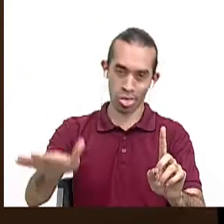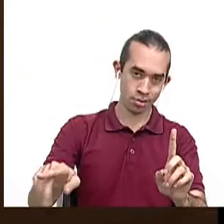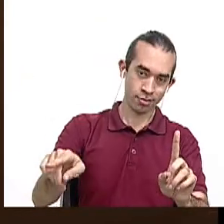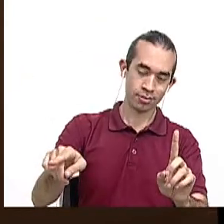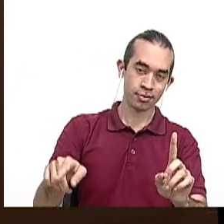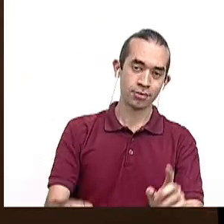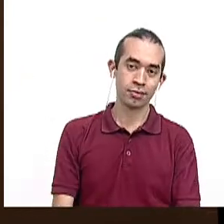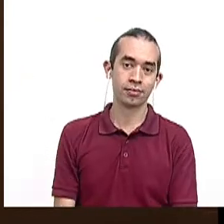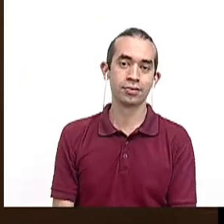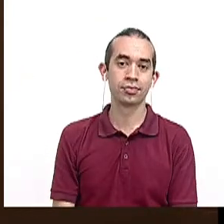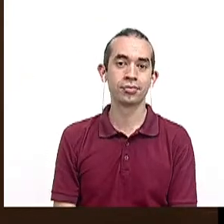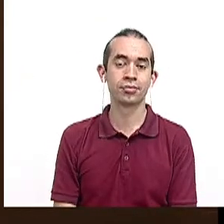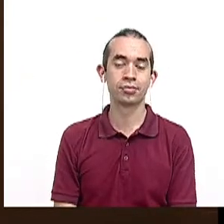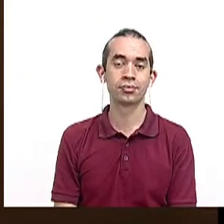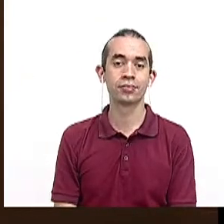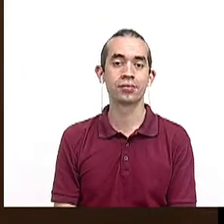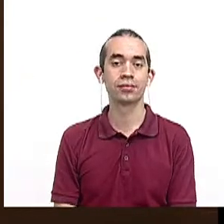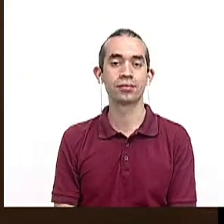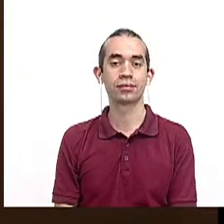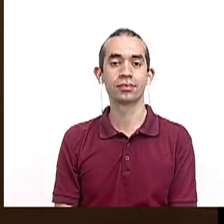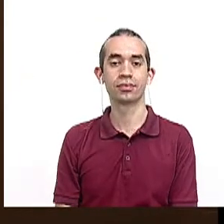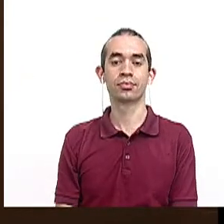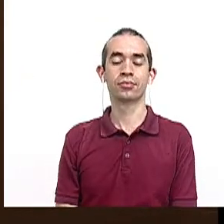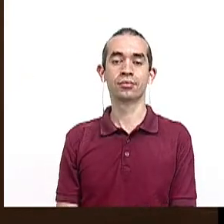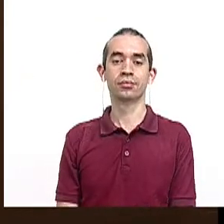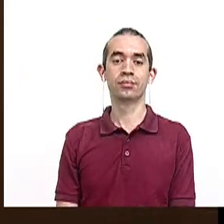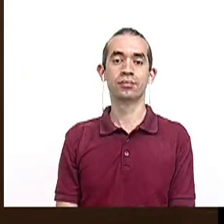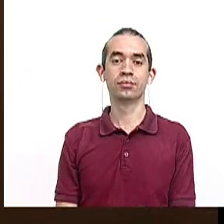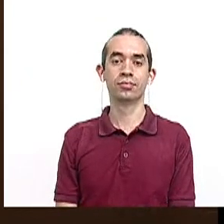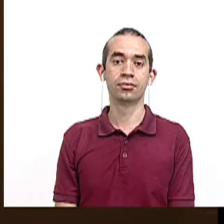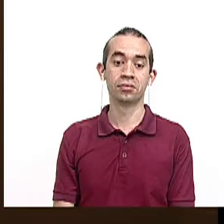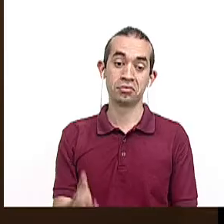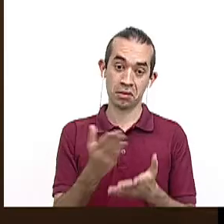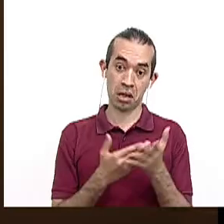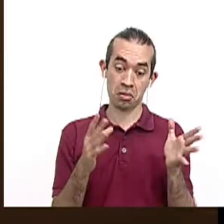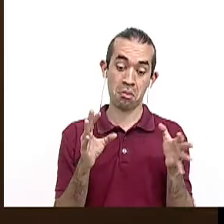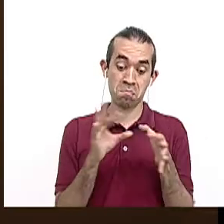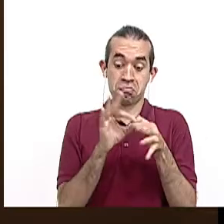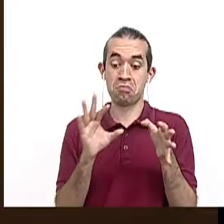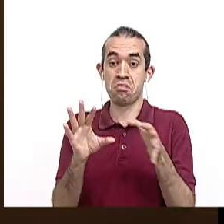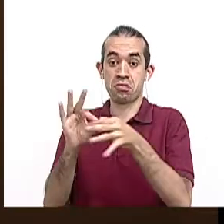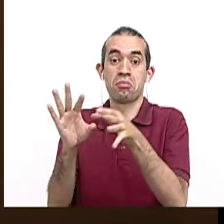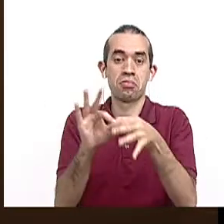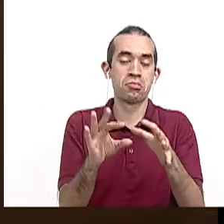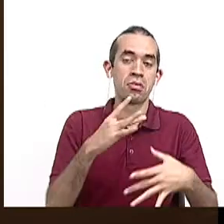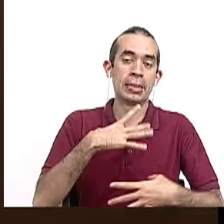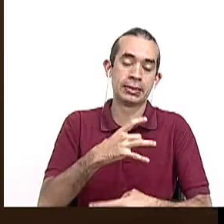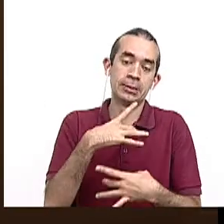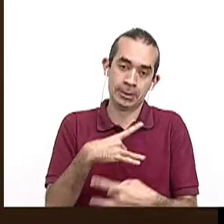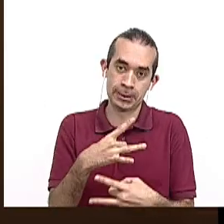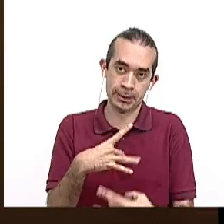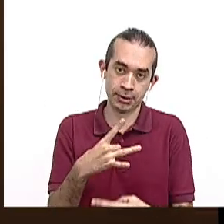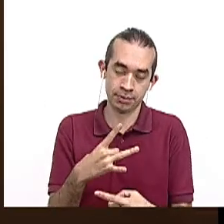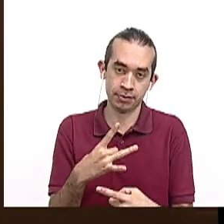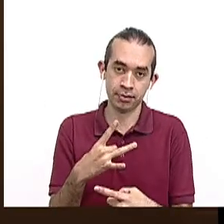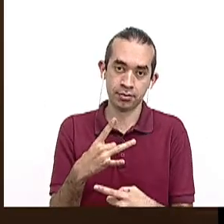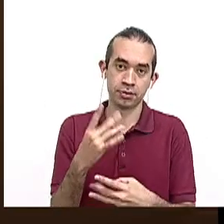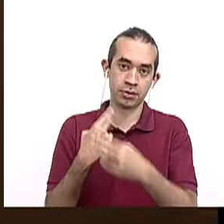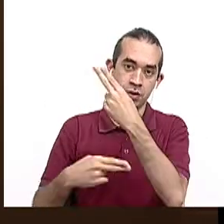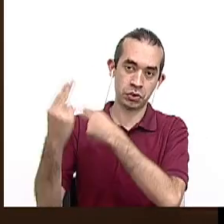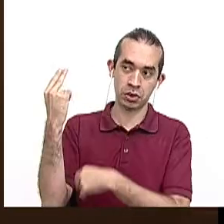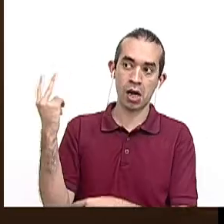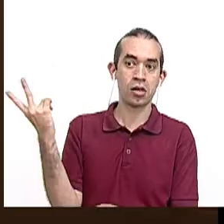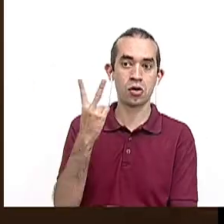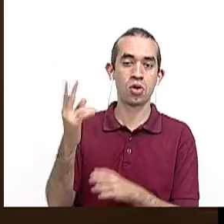presidente Rafael Ángel Calderón Fournier. Ojo que hay algunas coincidencias por ahí interesantes en la historia de estos dos